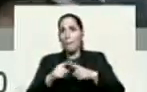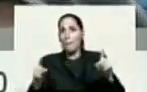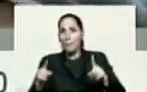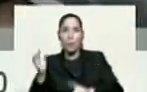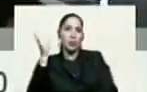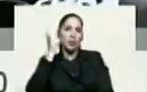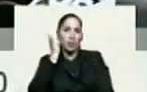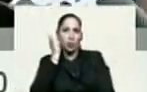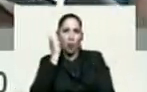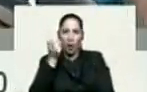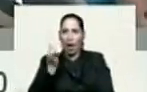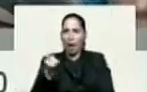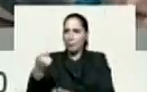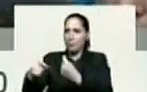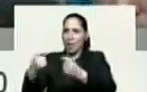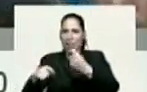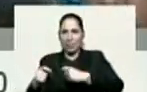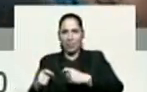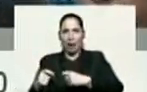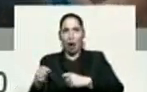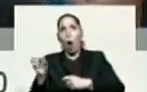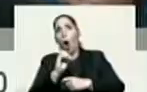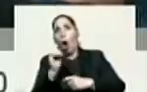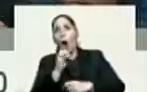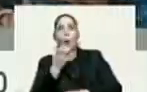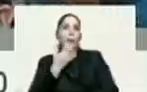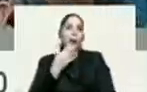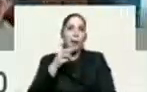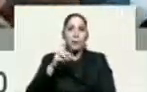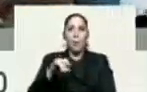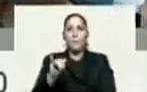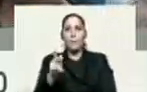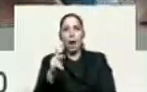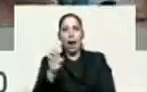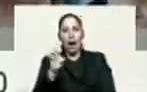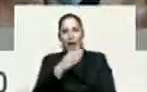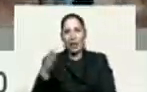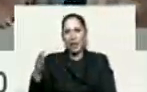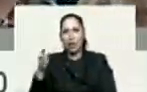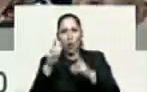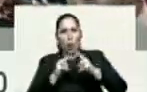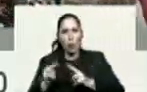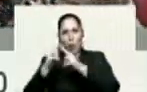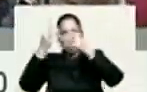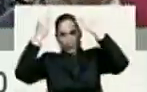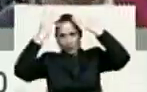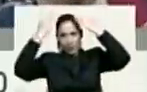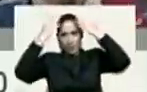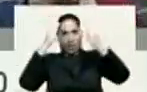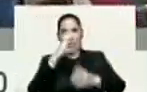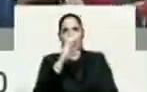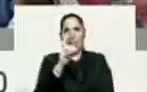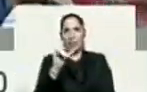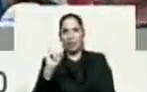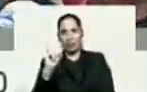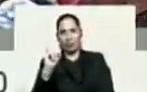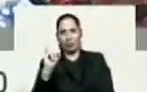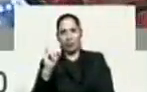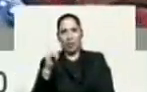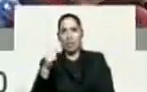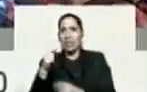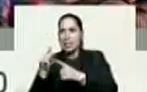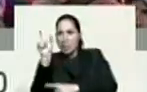esquina. O que Mike Pence conoce a la enfermera del CDI y está